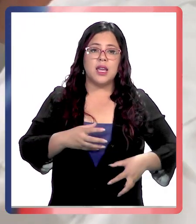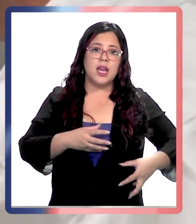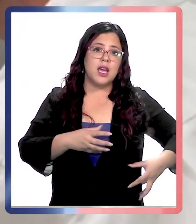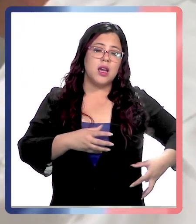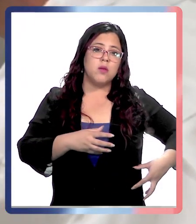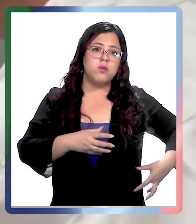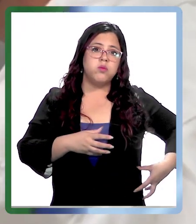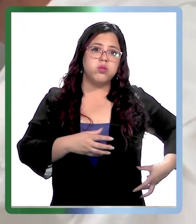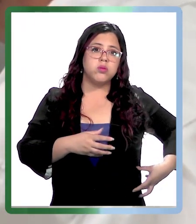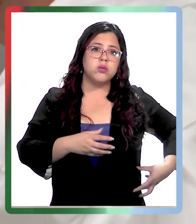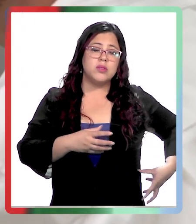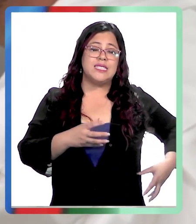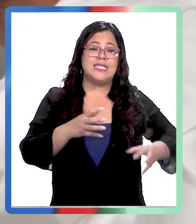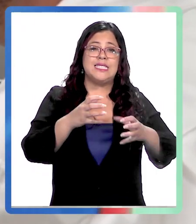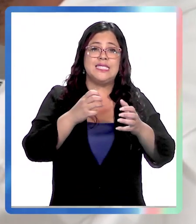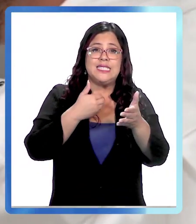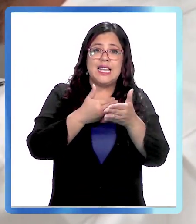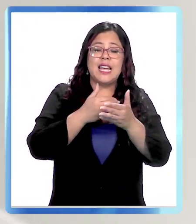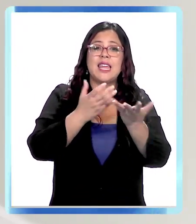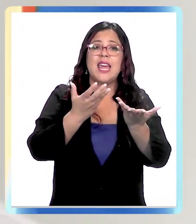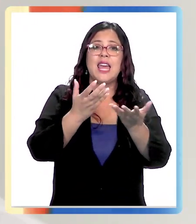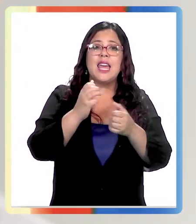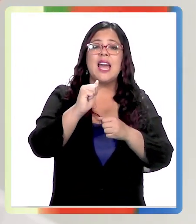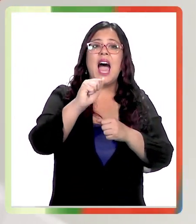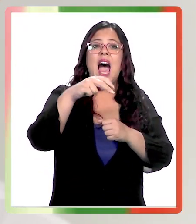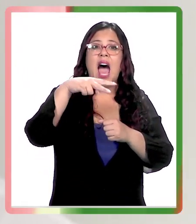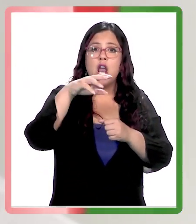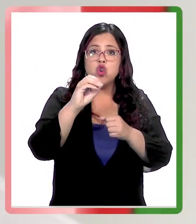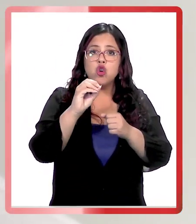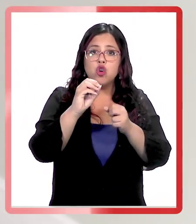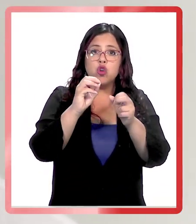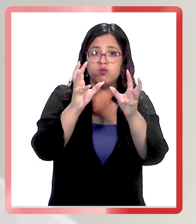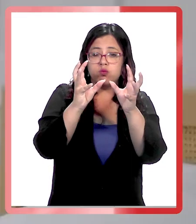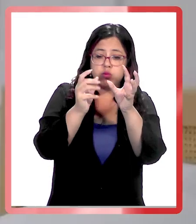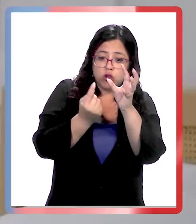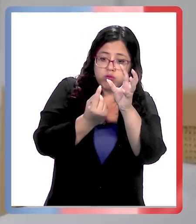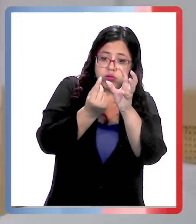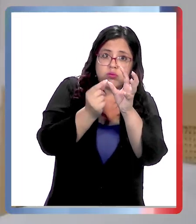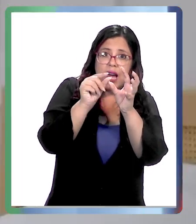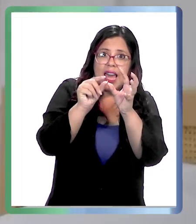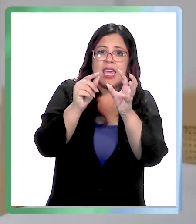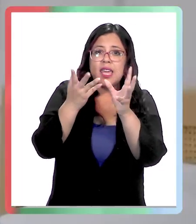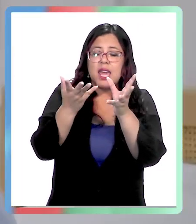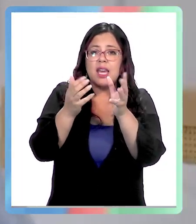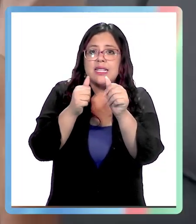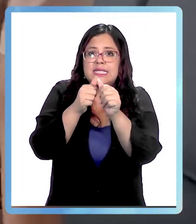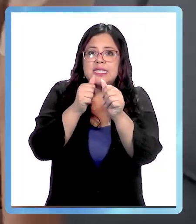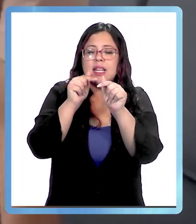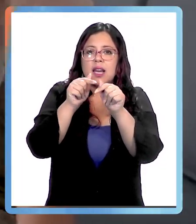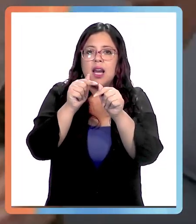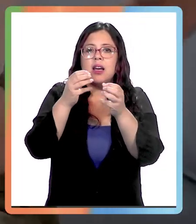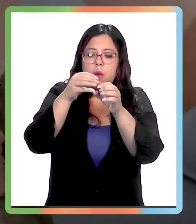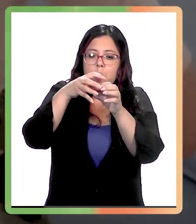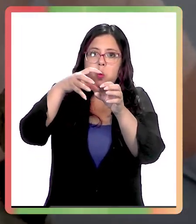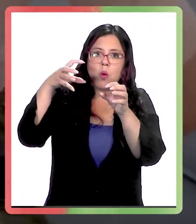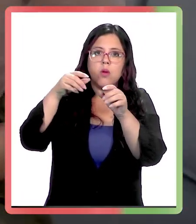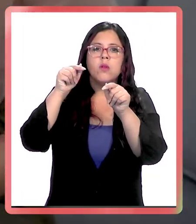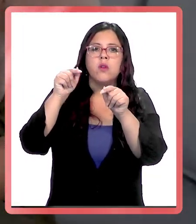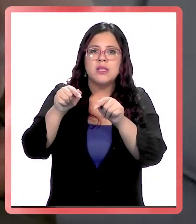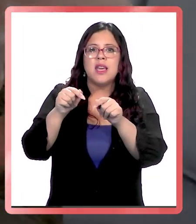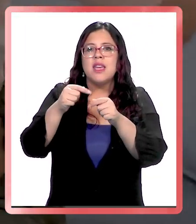también un aumento de tumores de colon al otro lado del colon, más cerca del